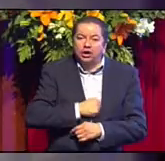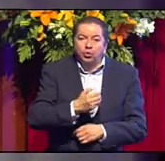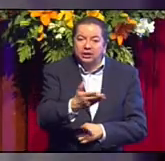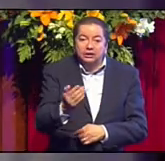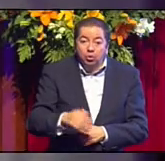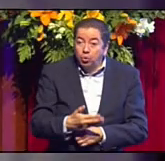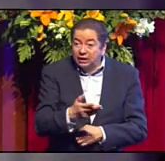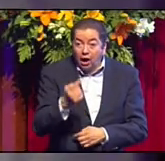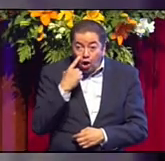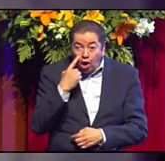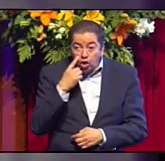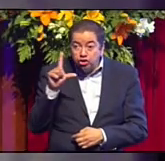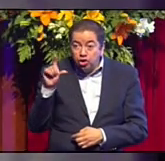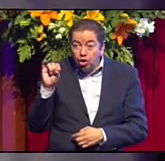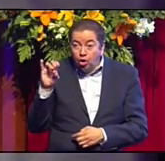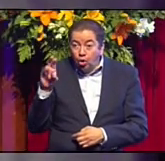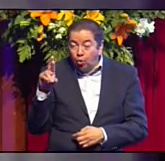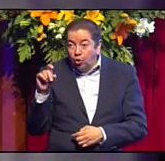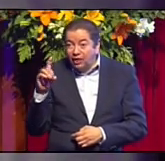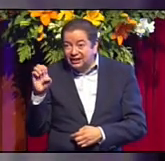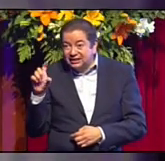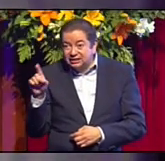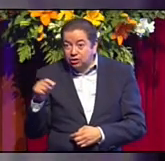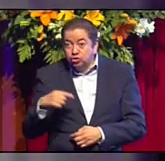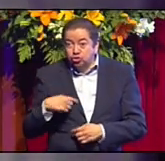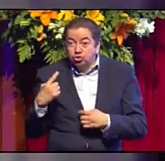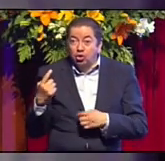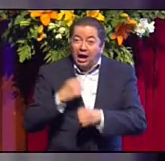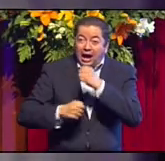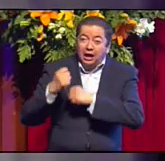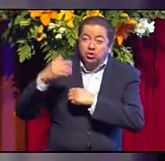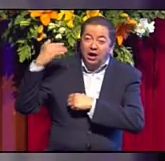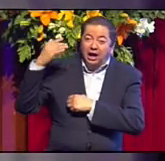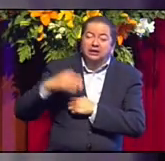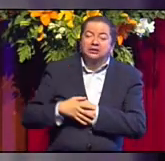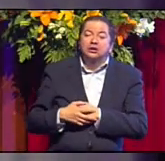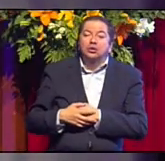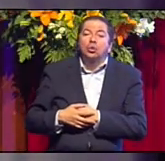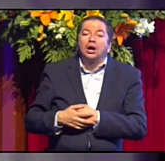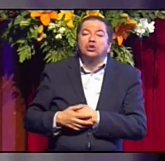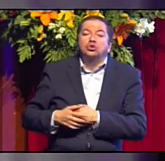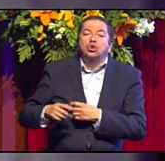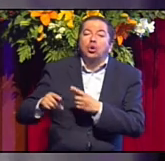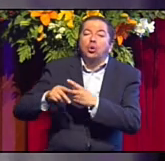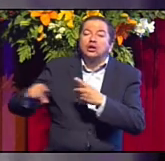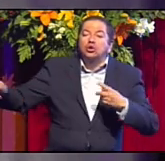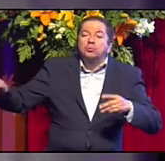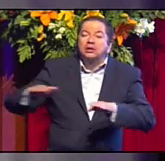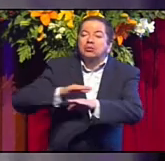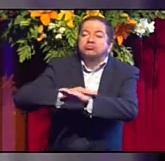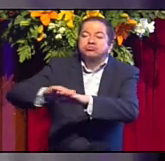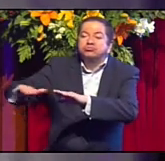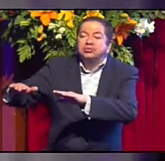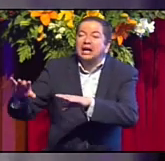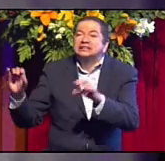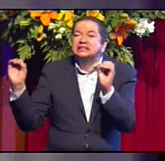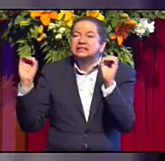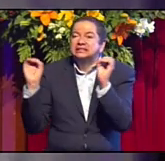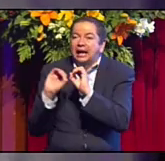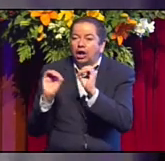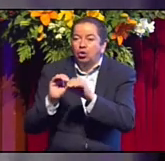Todos conocemos Logurde, ¿no? Hace algunos años atrás, bueno, cuando yo asumí como alcalde, ¿cuántos metros había construido de pavimento? Cero.